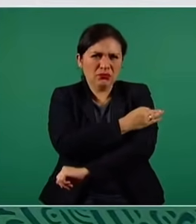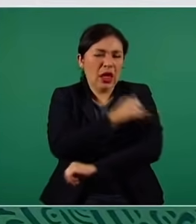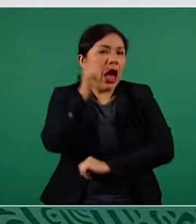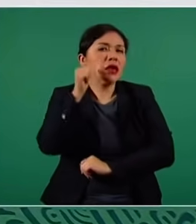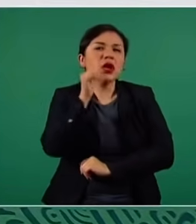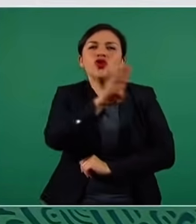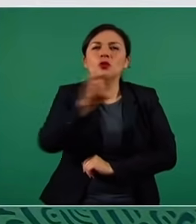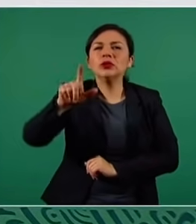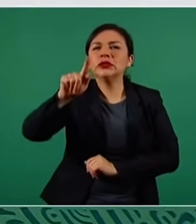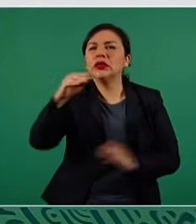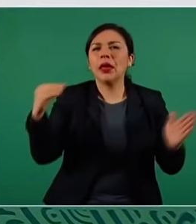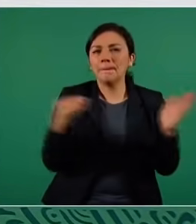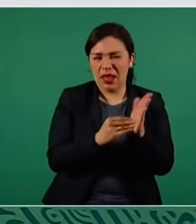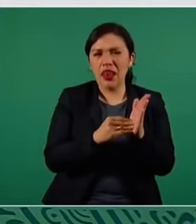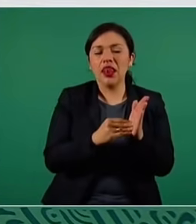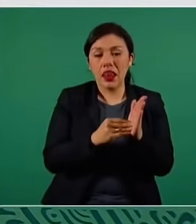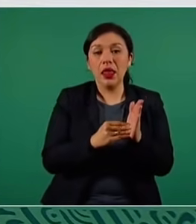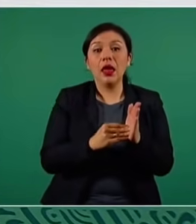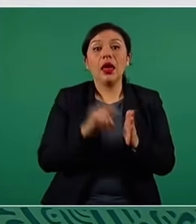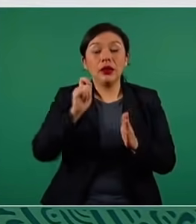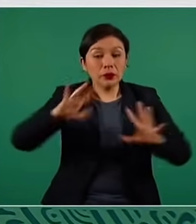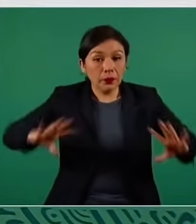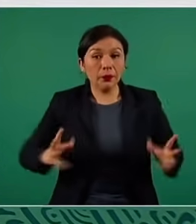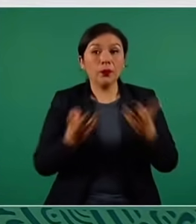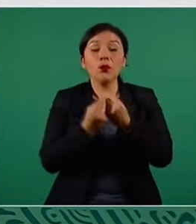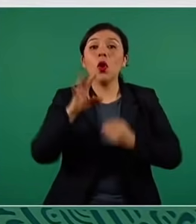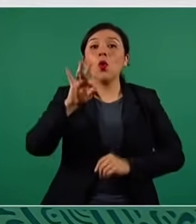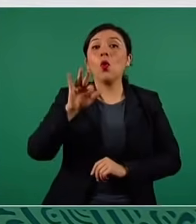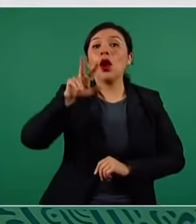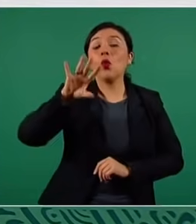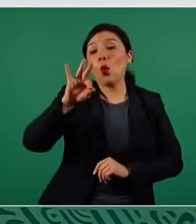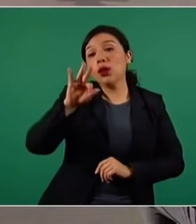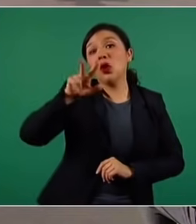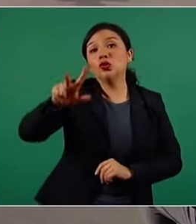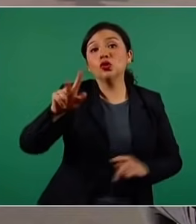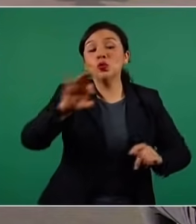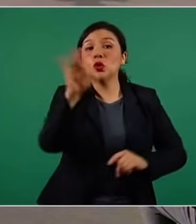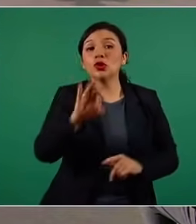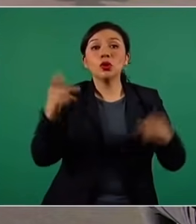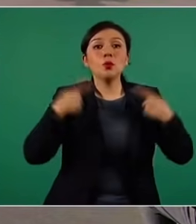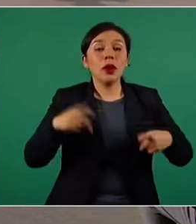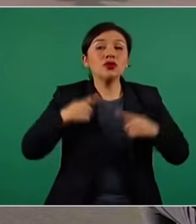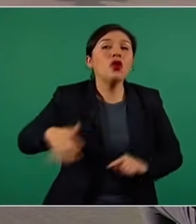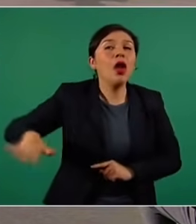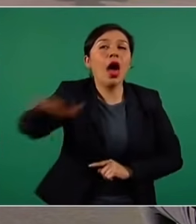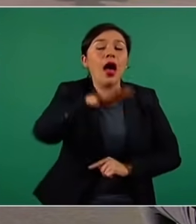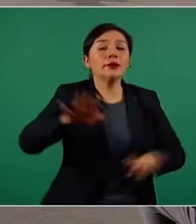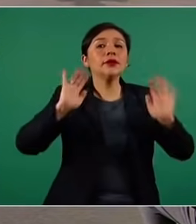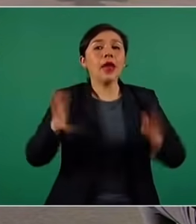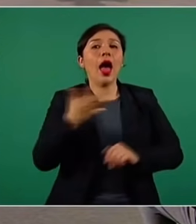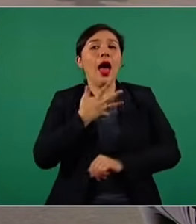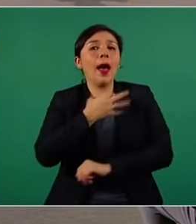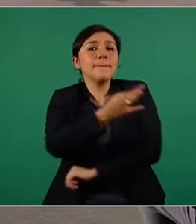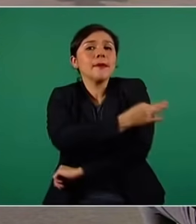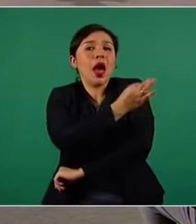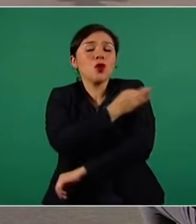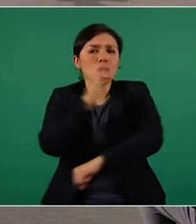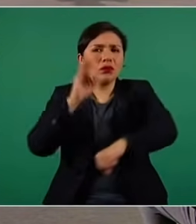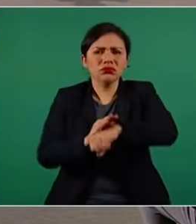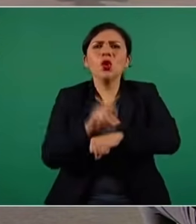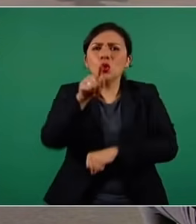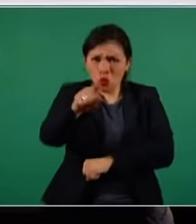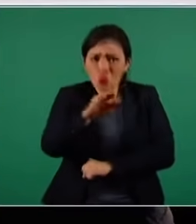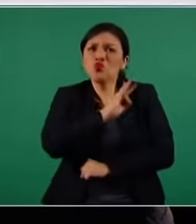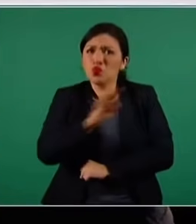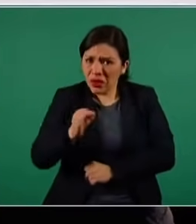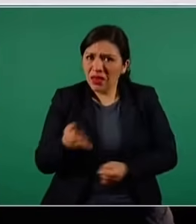tenemos ya 48 por ciento de la población vacunada el mensaje es vacune ce aún cuando usted sea una persona joven